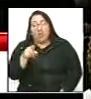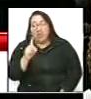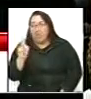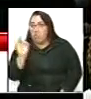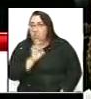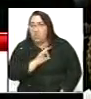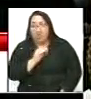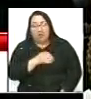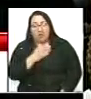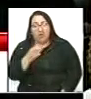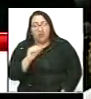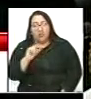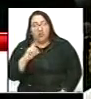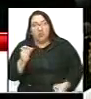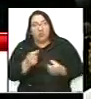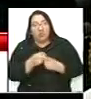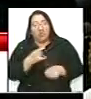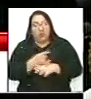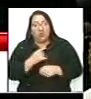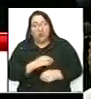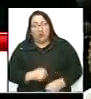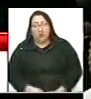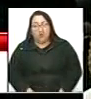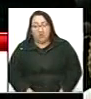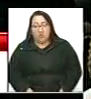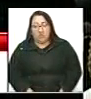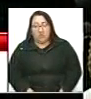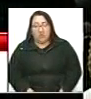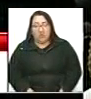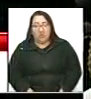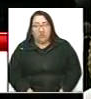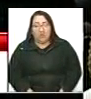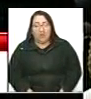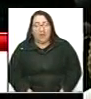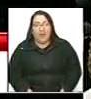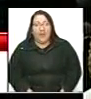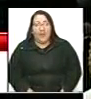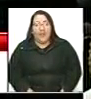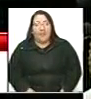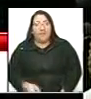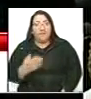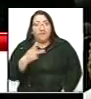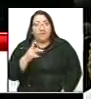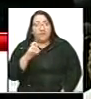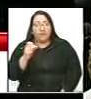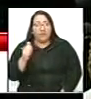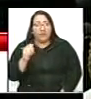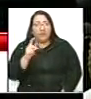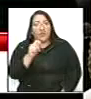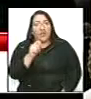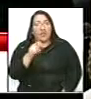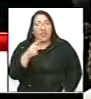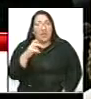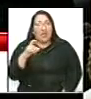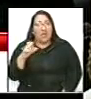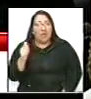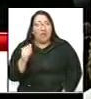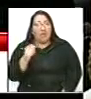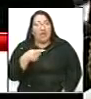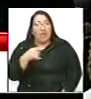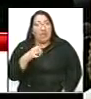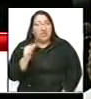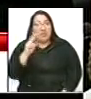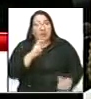ha pasado en la subcomisión de acusaciones. Cuando ha presidido Karina Beteta, la comunidad Takayama, Víctor Andrés García Belaúnde,